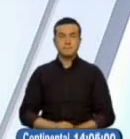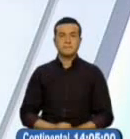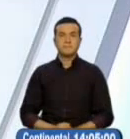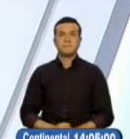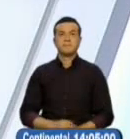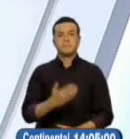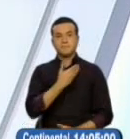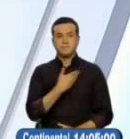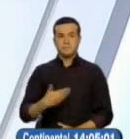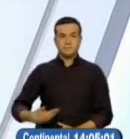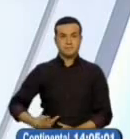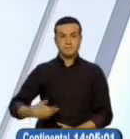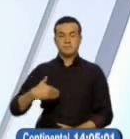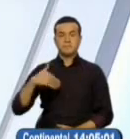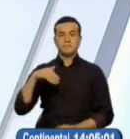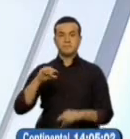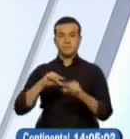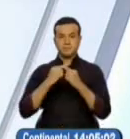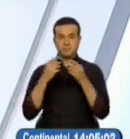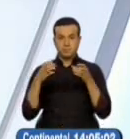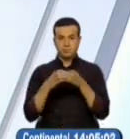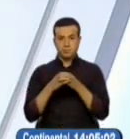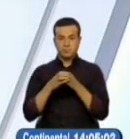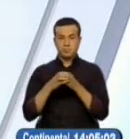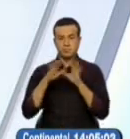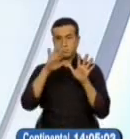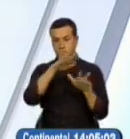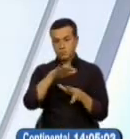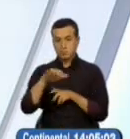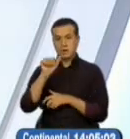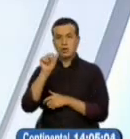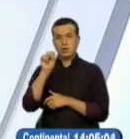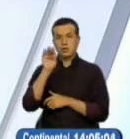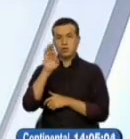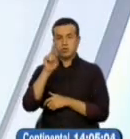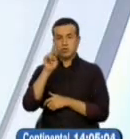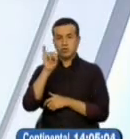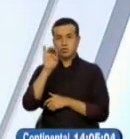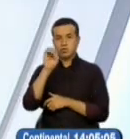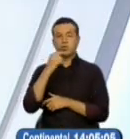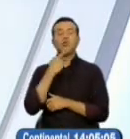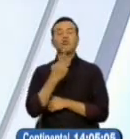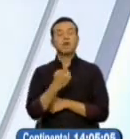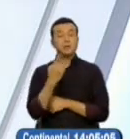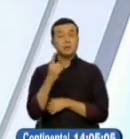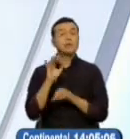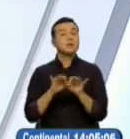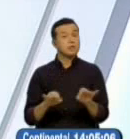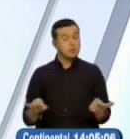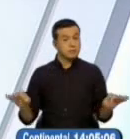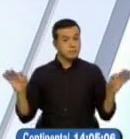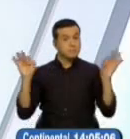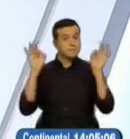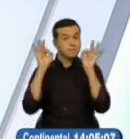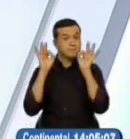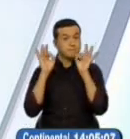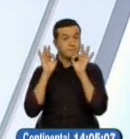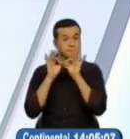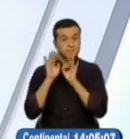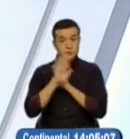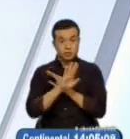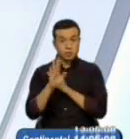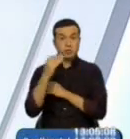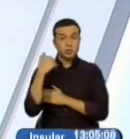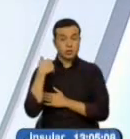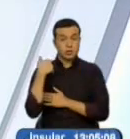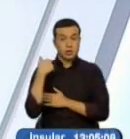Y el presidente ejecutivo de la Cámara de Acuacultura, José Antonio Camposano, resaltó la importancia de que el sector cuente con